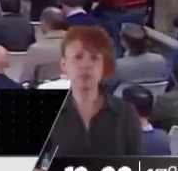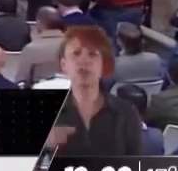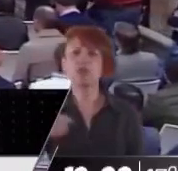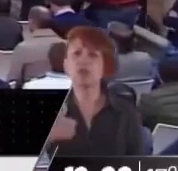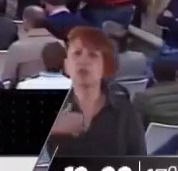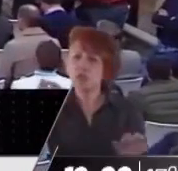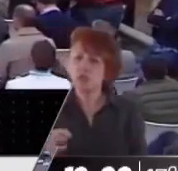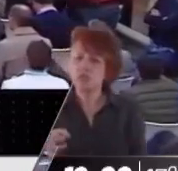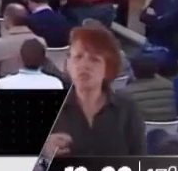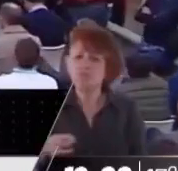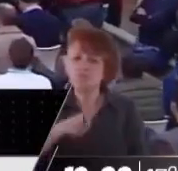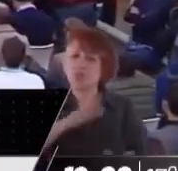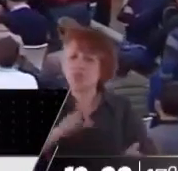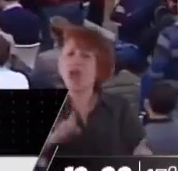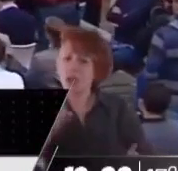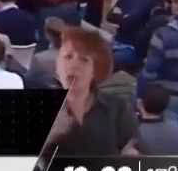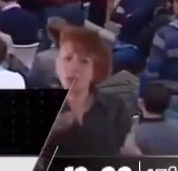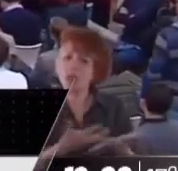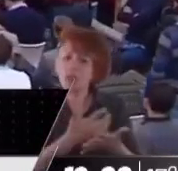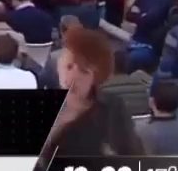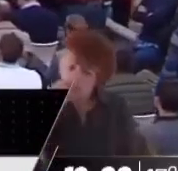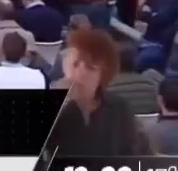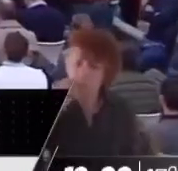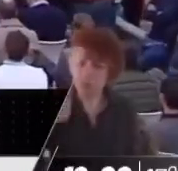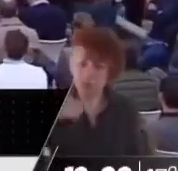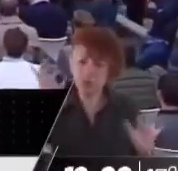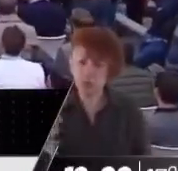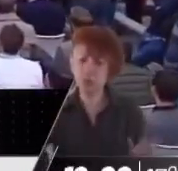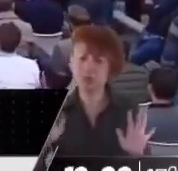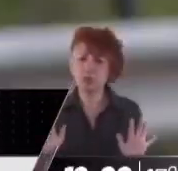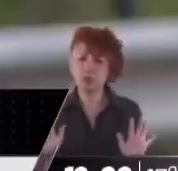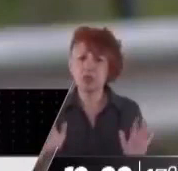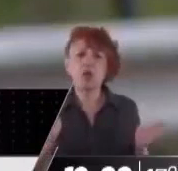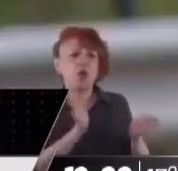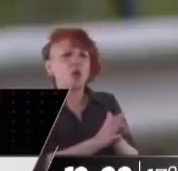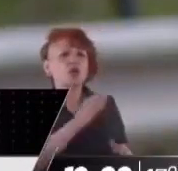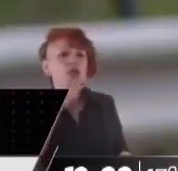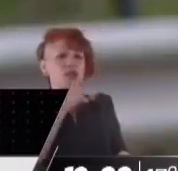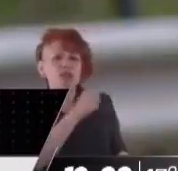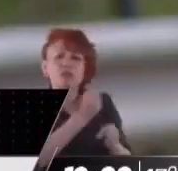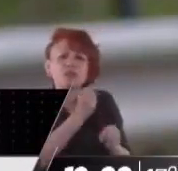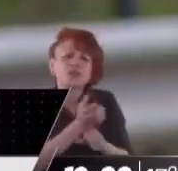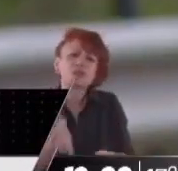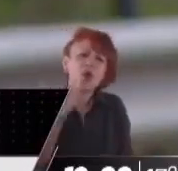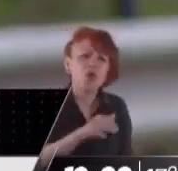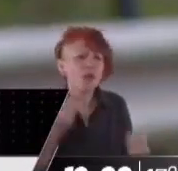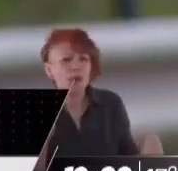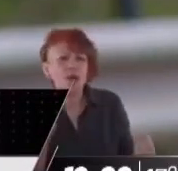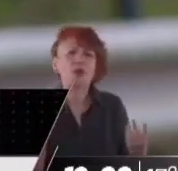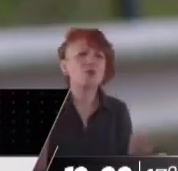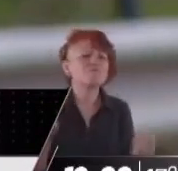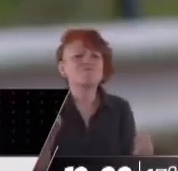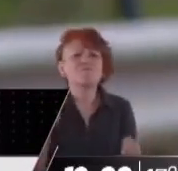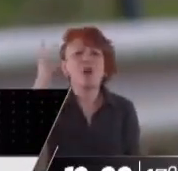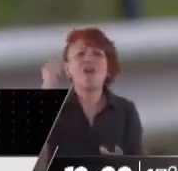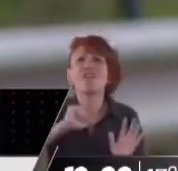algunos lo están pasando mal. ¿Cómo no voy a ser consciente? Con Sergio trabajamos todos los días para ver cómo hacemos para ordenar el tema inflacionario. ¿Cómo